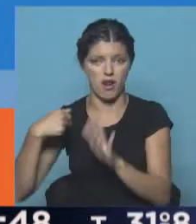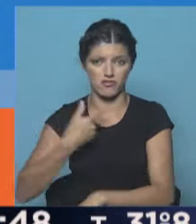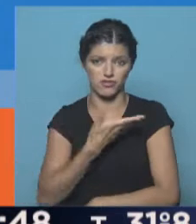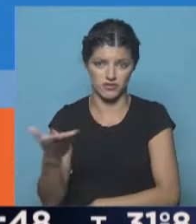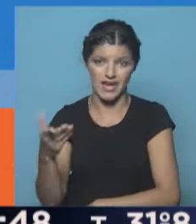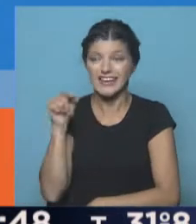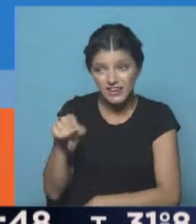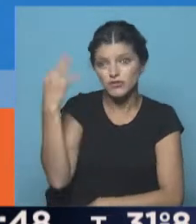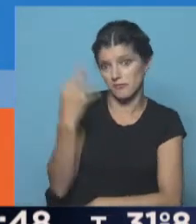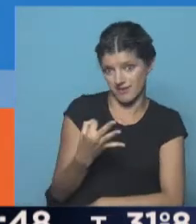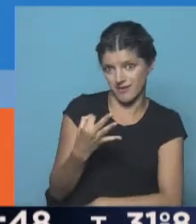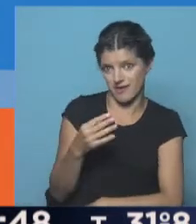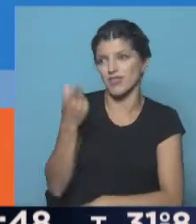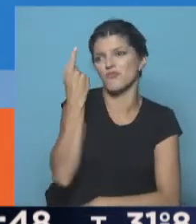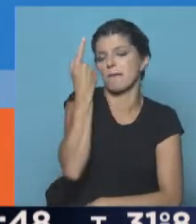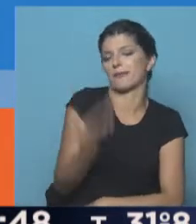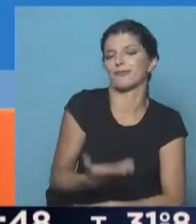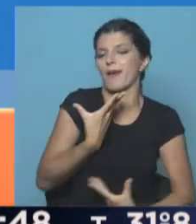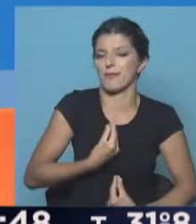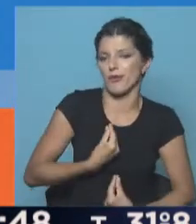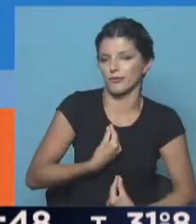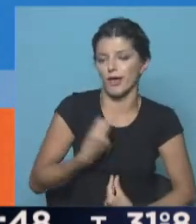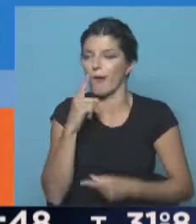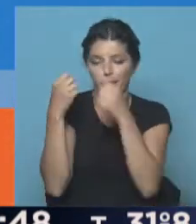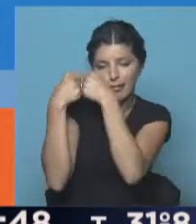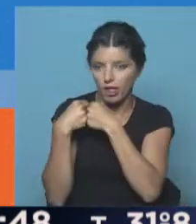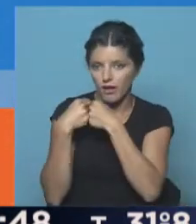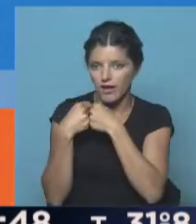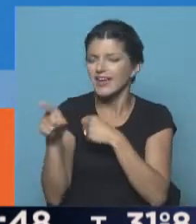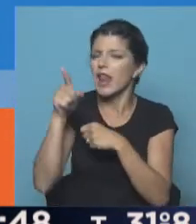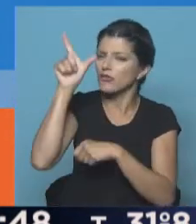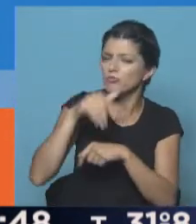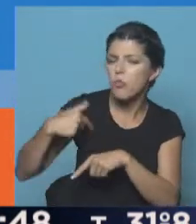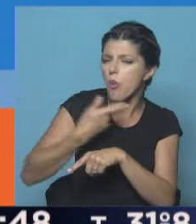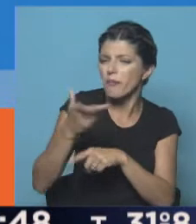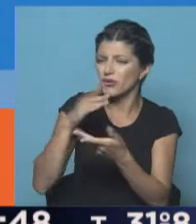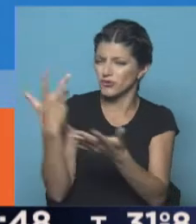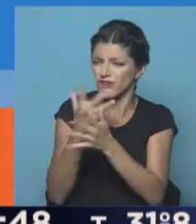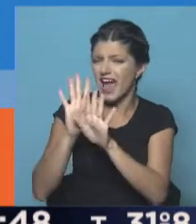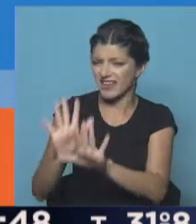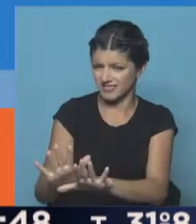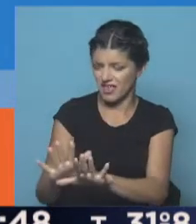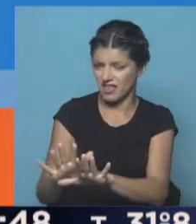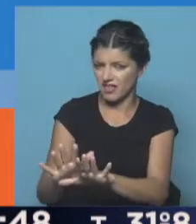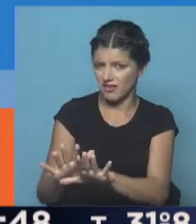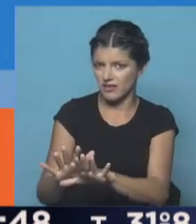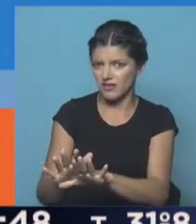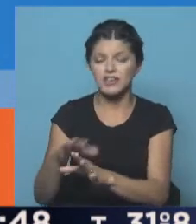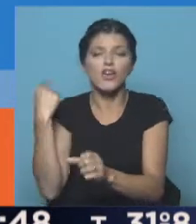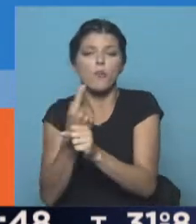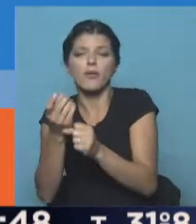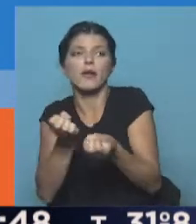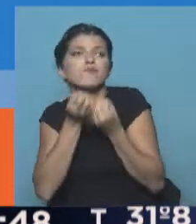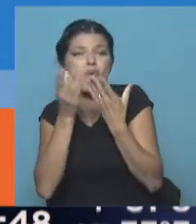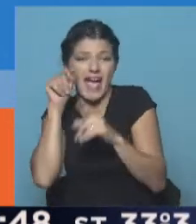es realmente cobarde. Si someter a un pueblo de esa manera por medio de la fuerza y no dejándolos expresarse, eso es lo